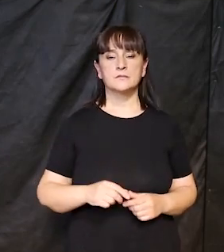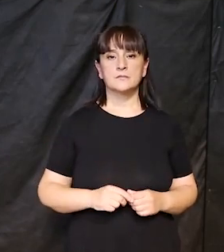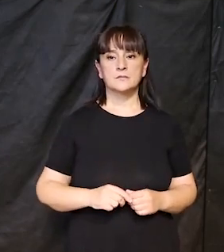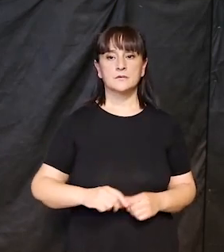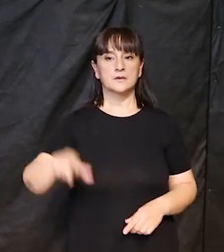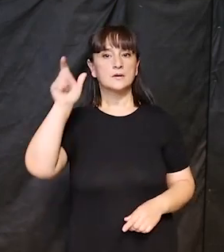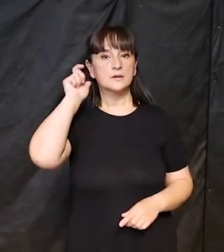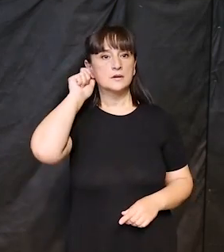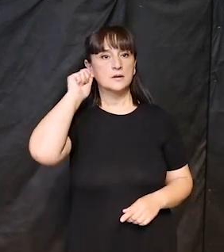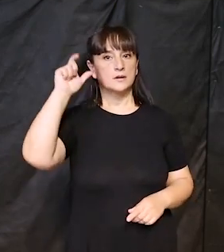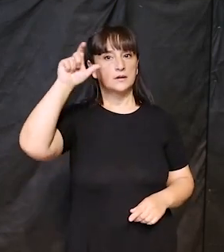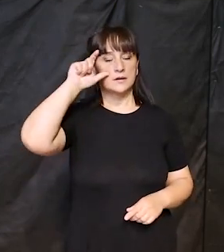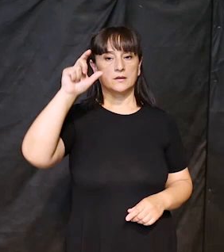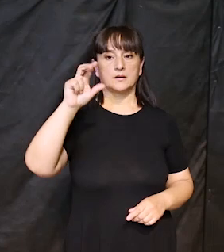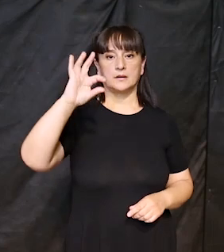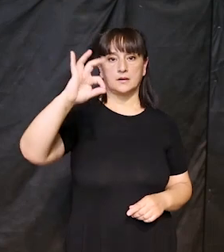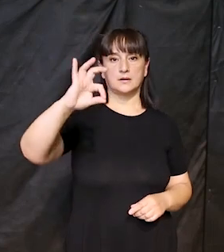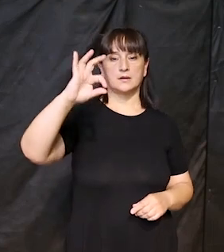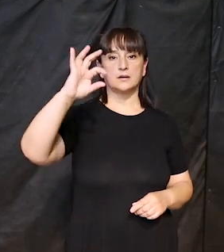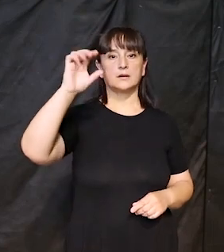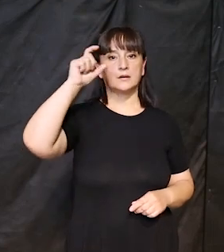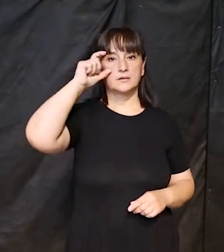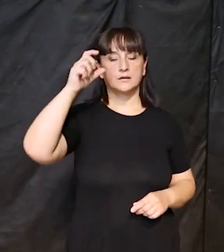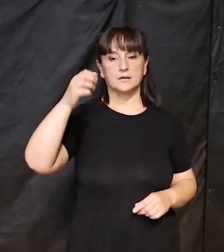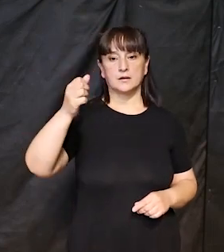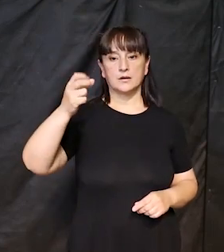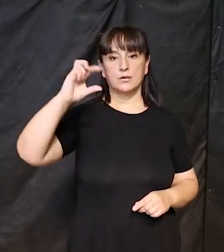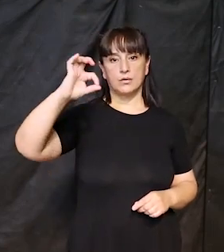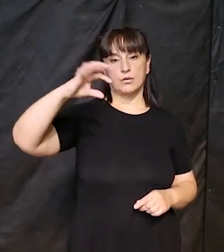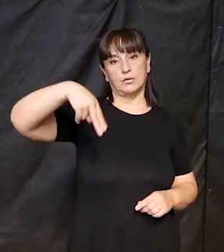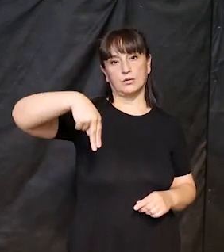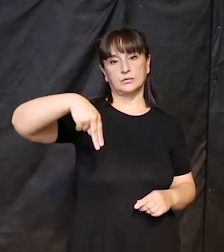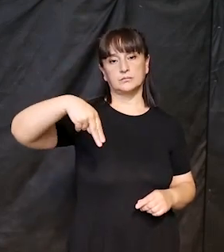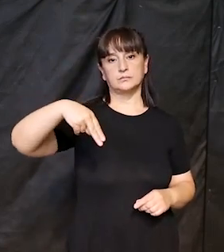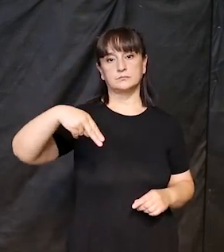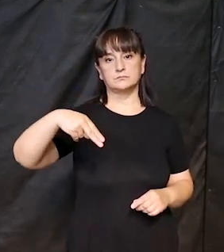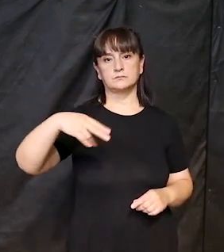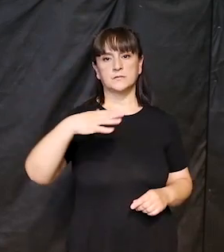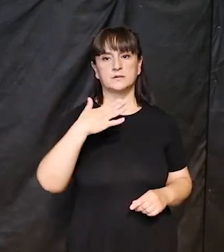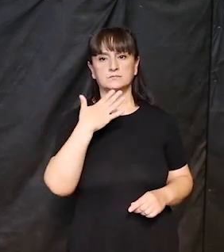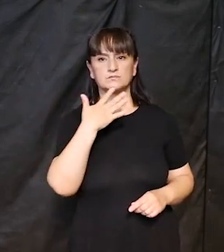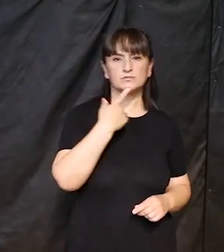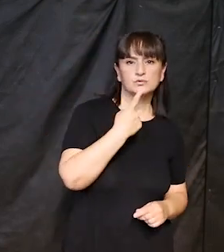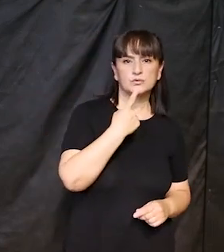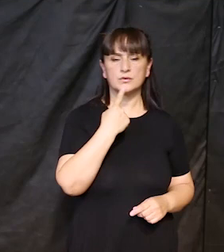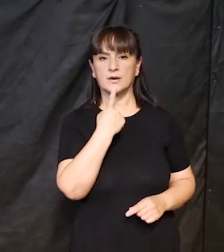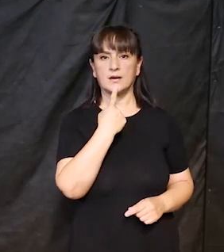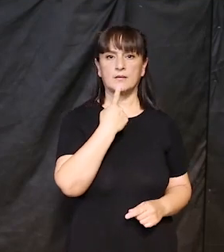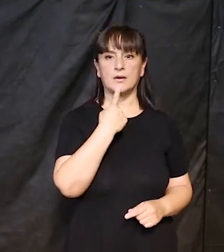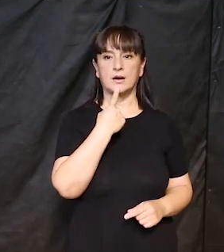que estaba en la agenda de dios y que era importante para dios y que él tenía aportes que podía